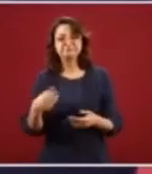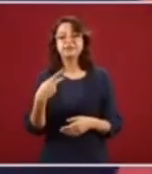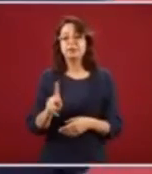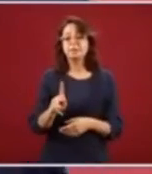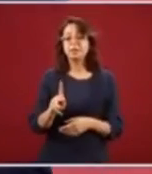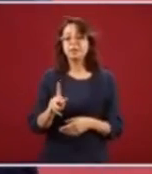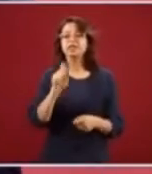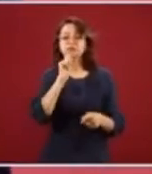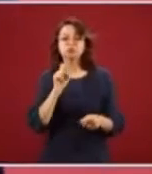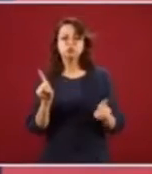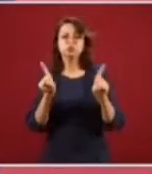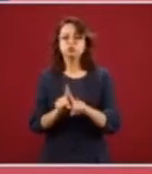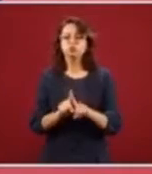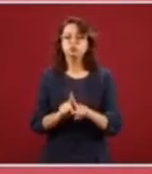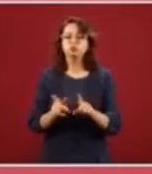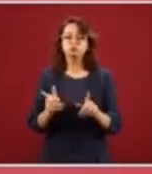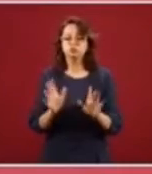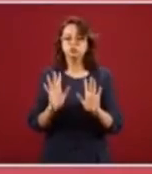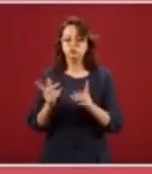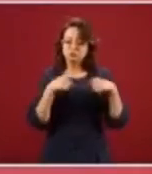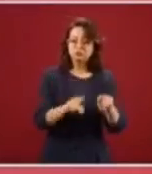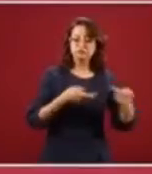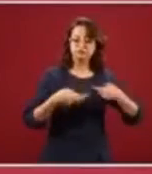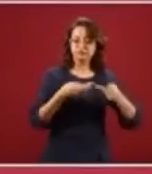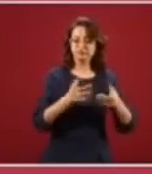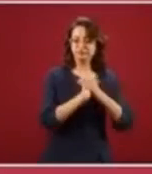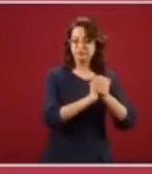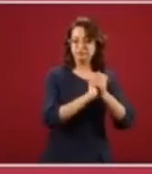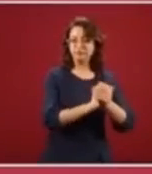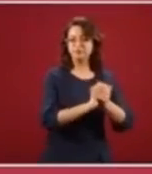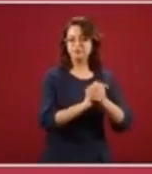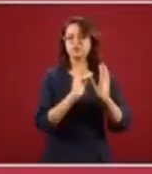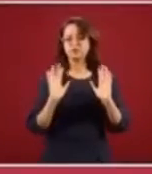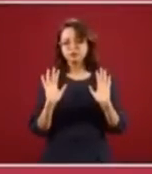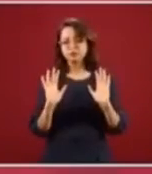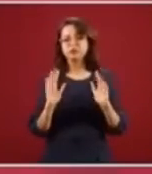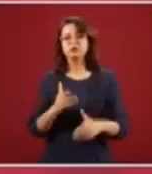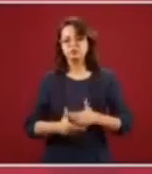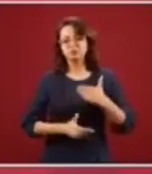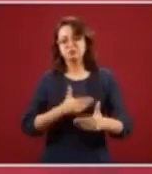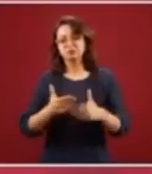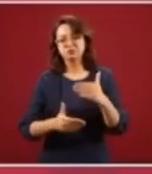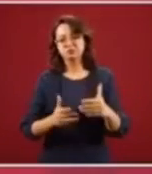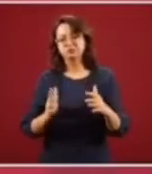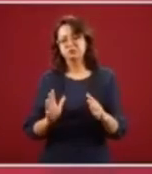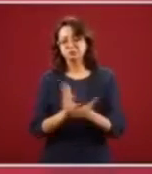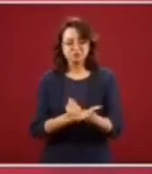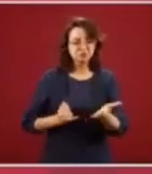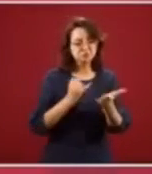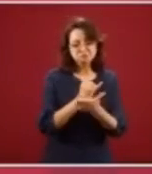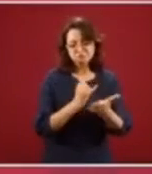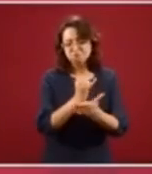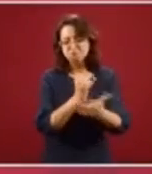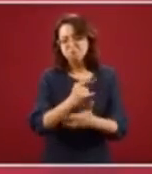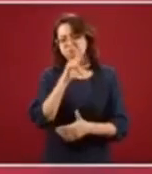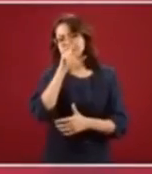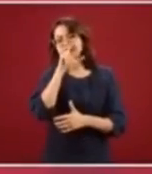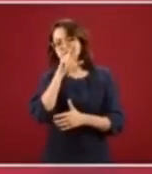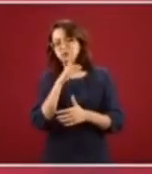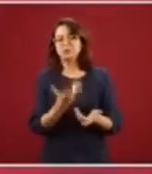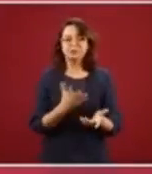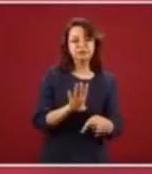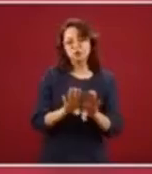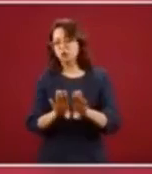también ya tenemos preparado lo de la rifa. Y hemos resuelto algunos asuntos que nos preocupaban. Les